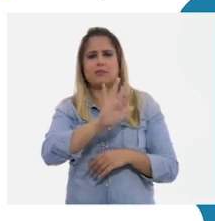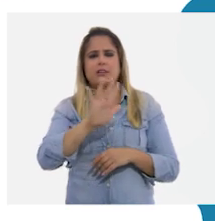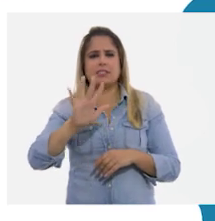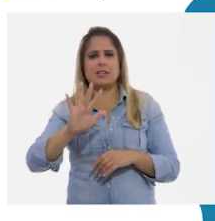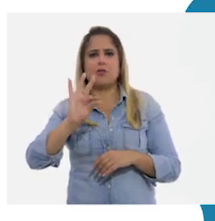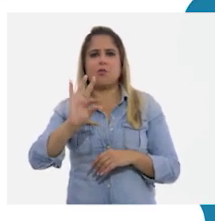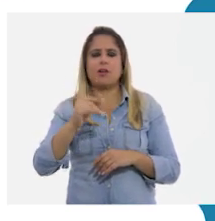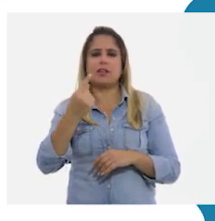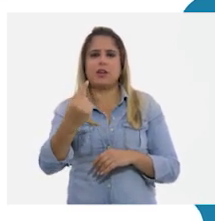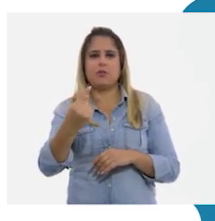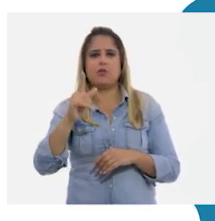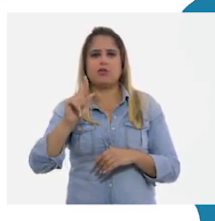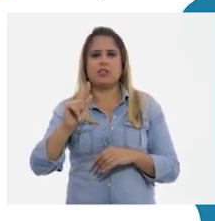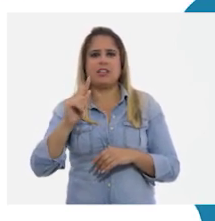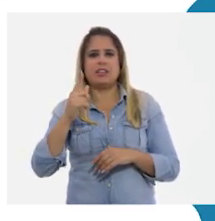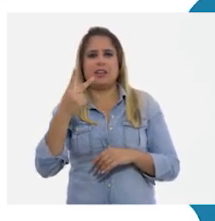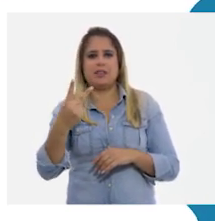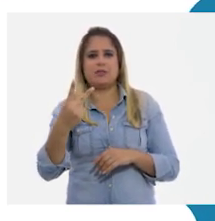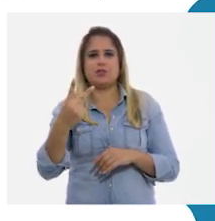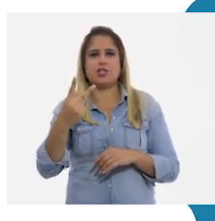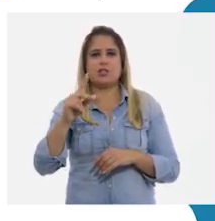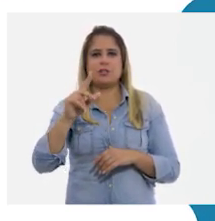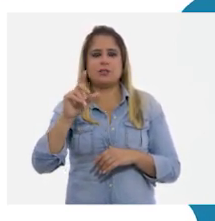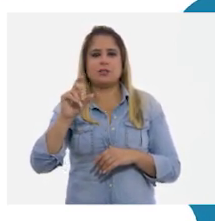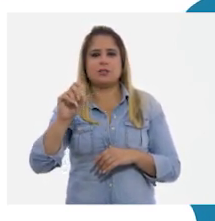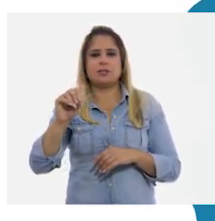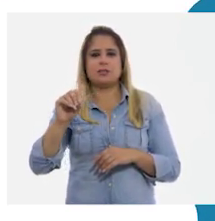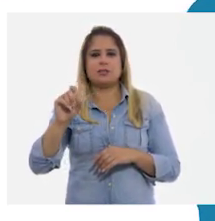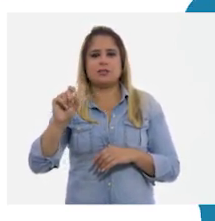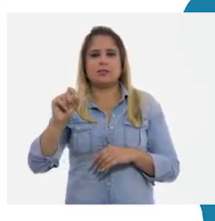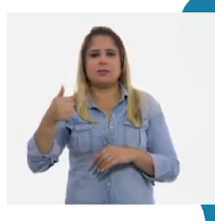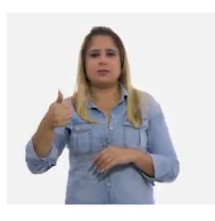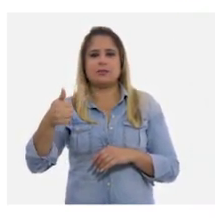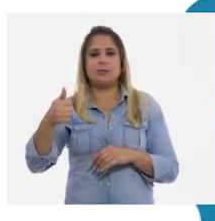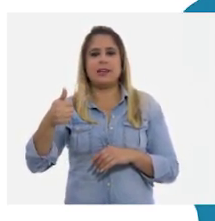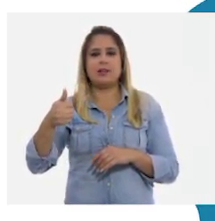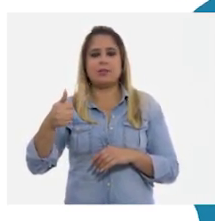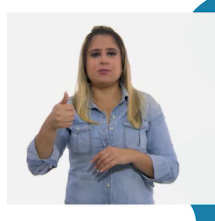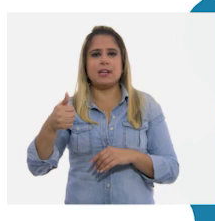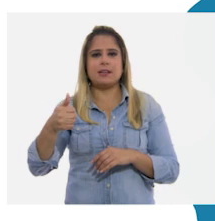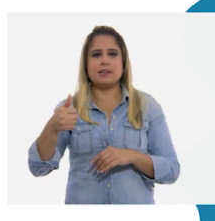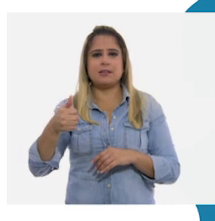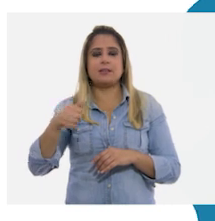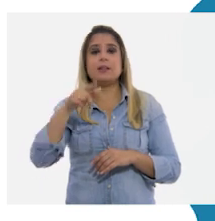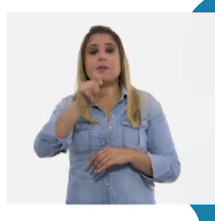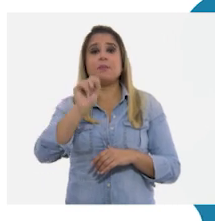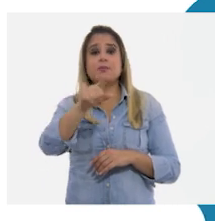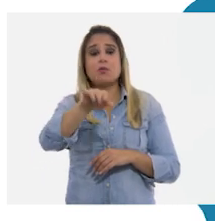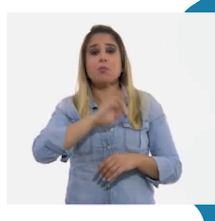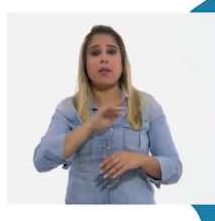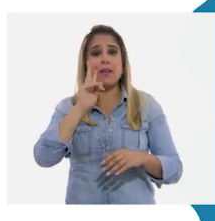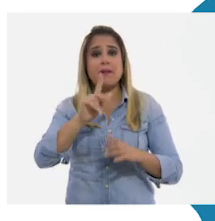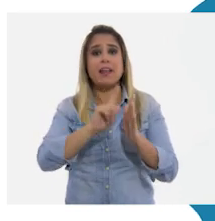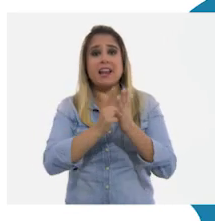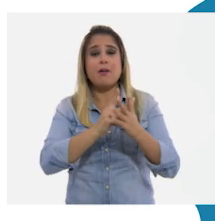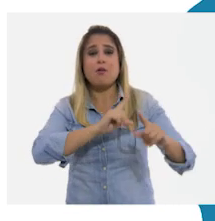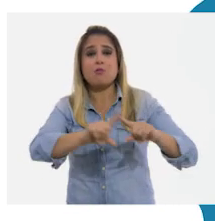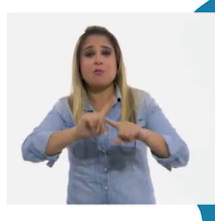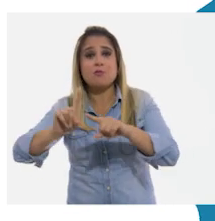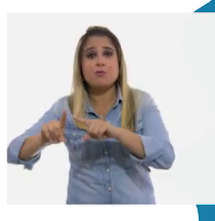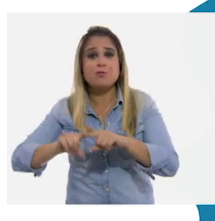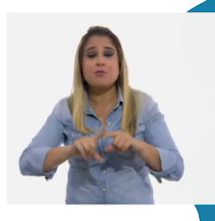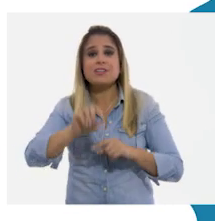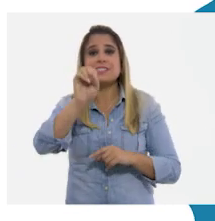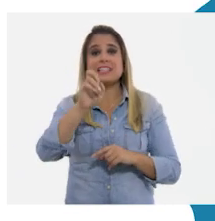55 41 72 04 13, con 100 líneas. También puedes encontrar los libros de texto en la